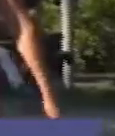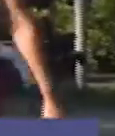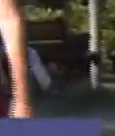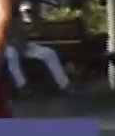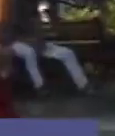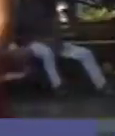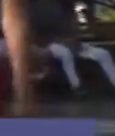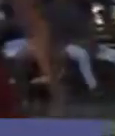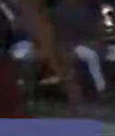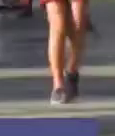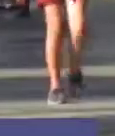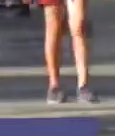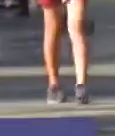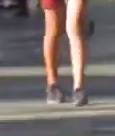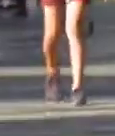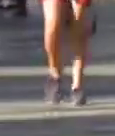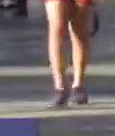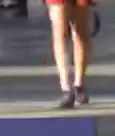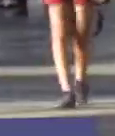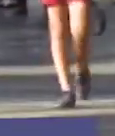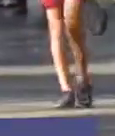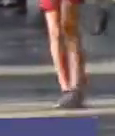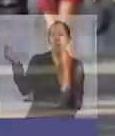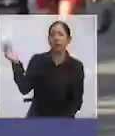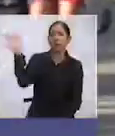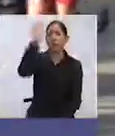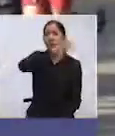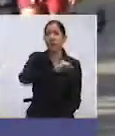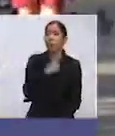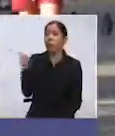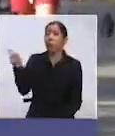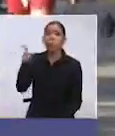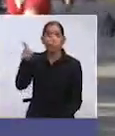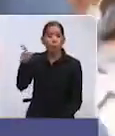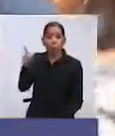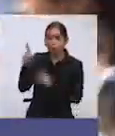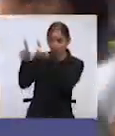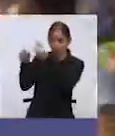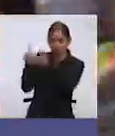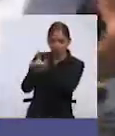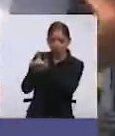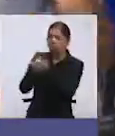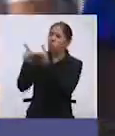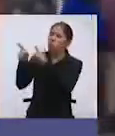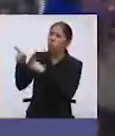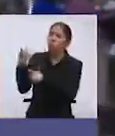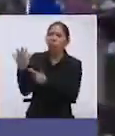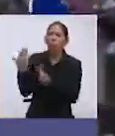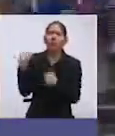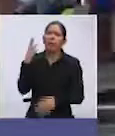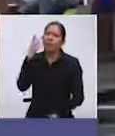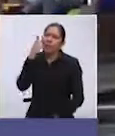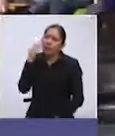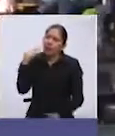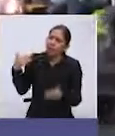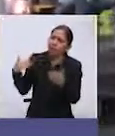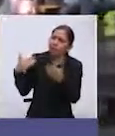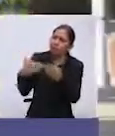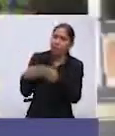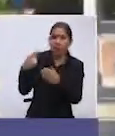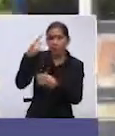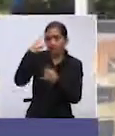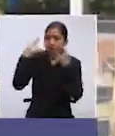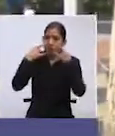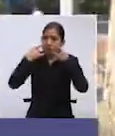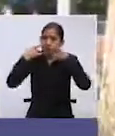lugares abiertos y tener en la mente que hay que volver a colocarse en lugares donde haya congestión